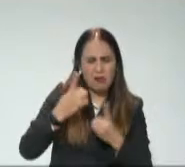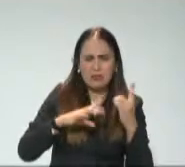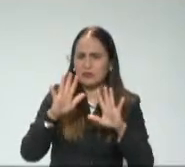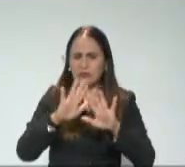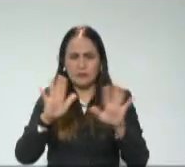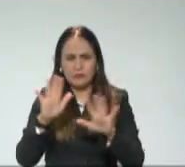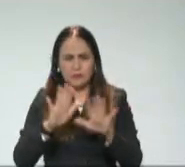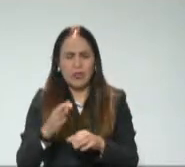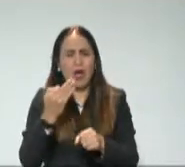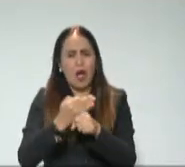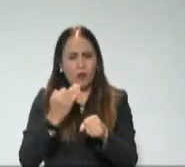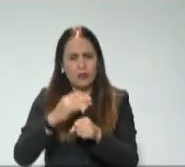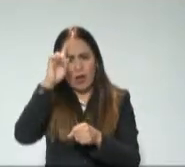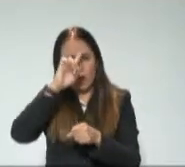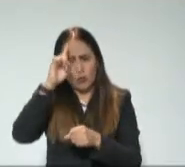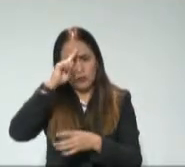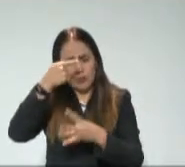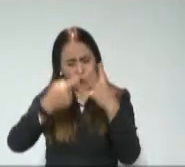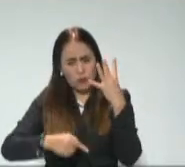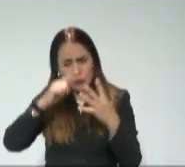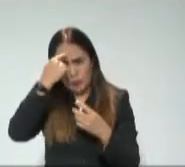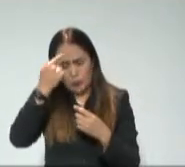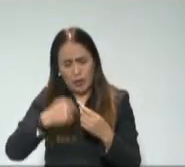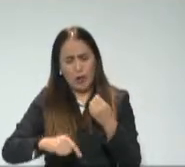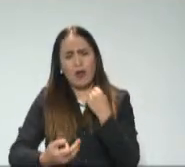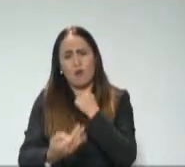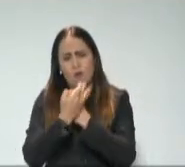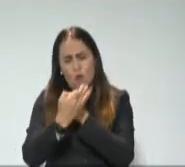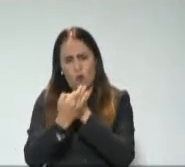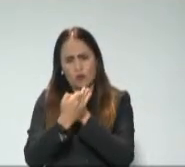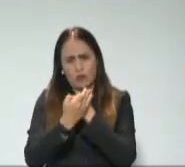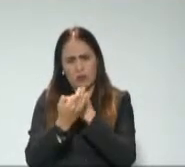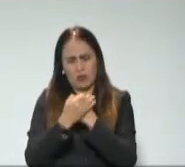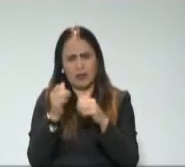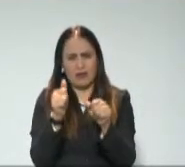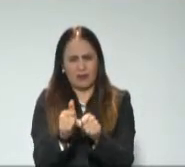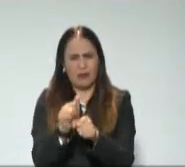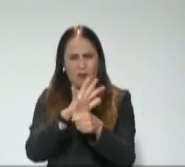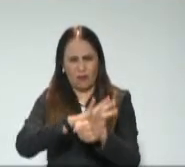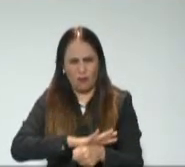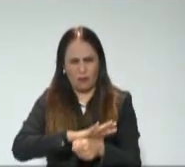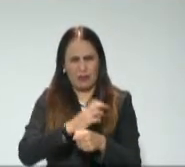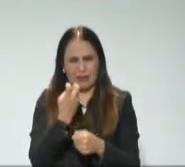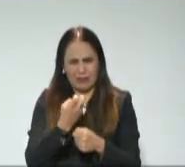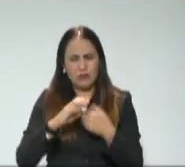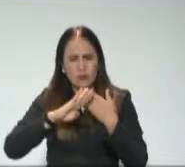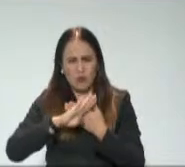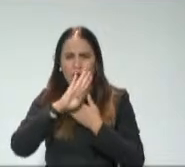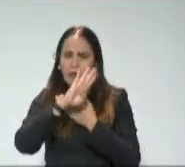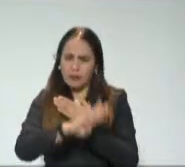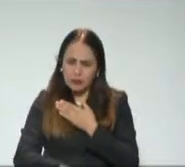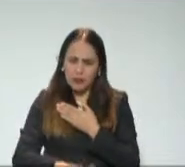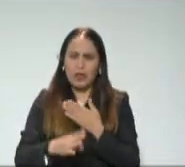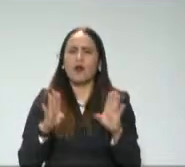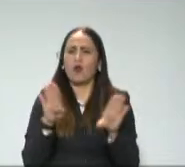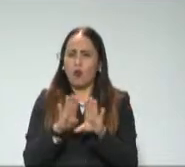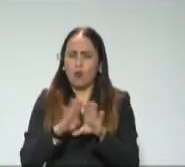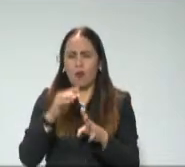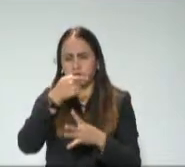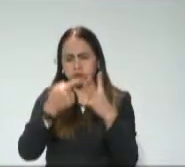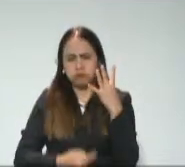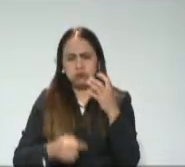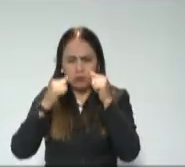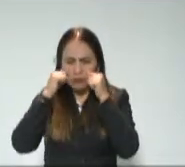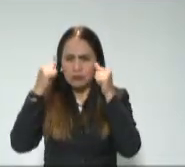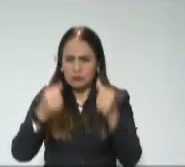Cuáles son las medidas que nos pueden proteger contra eh esta este esta epidemia est enfermedad y ser